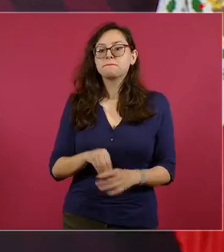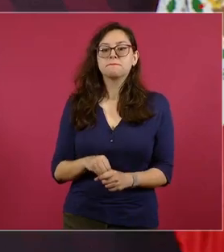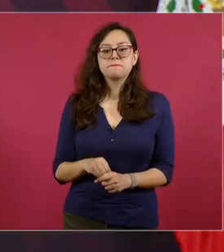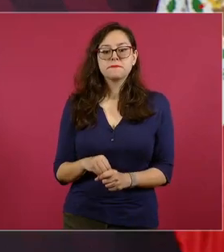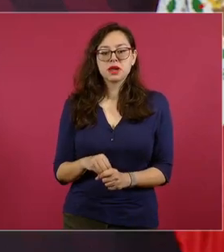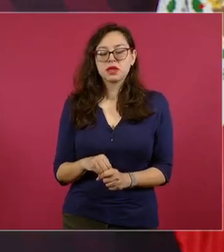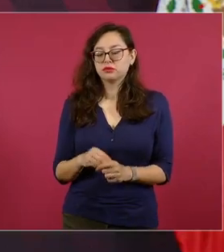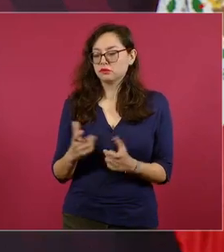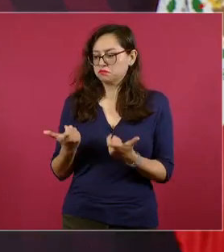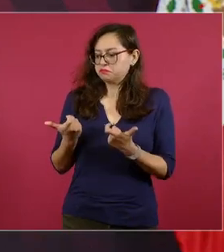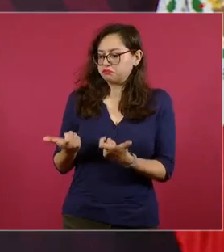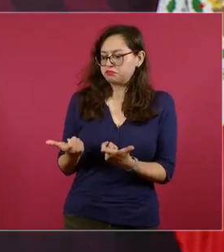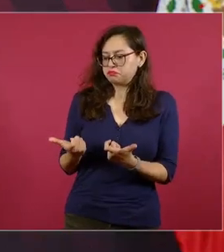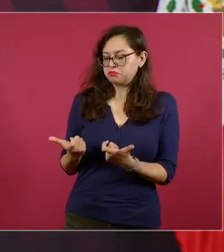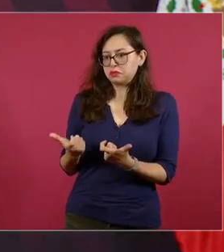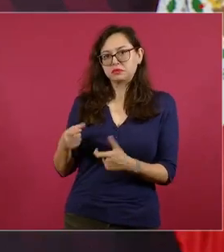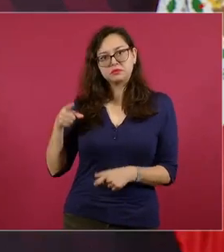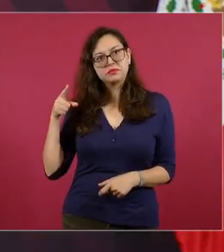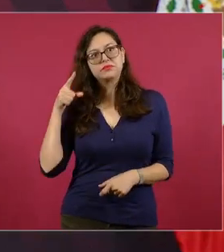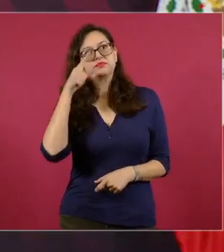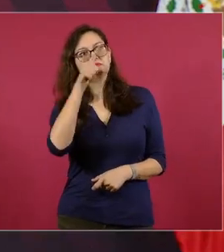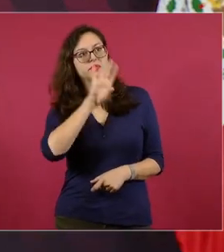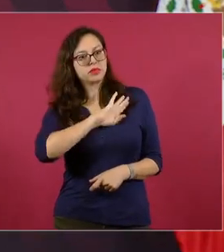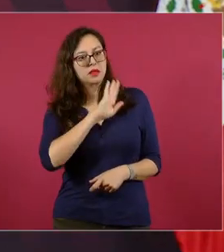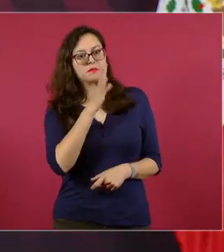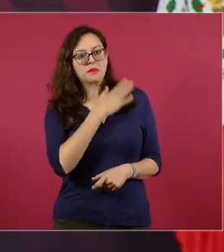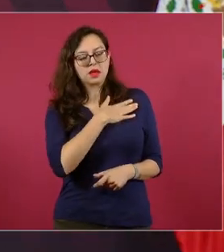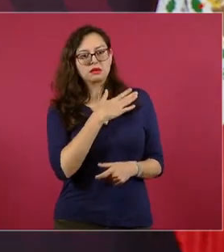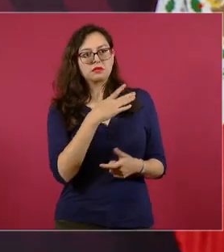su fortuna